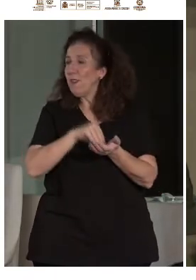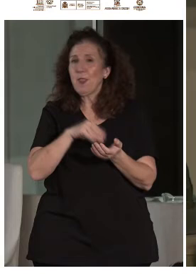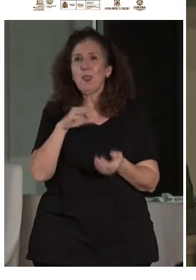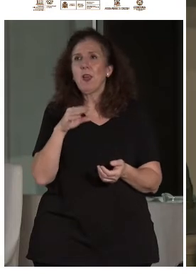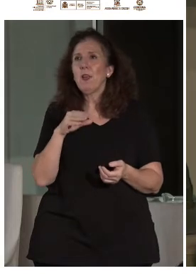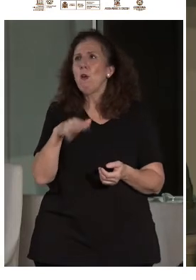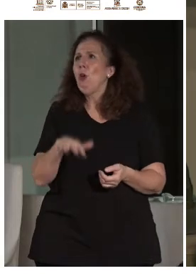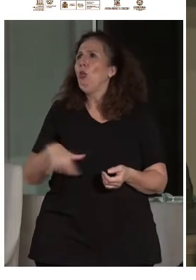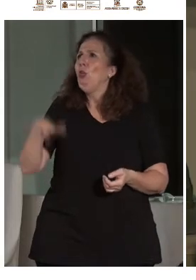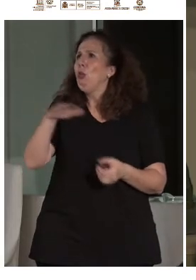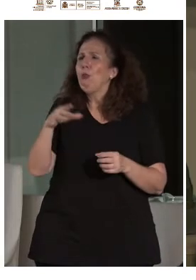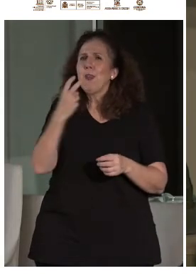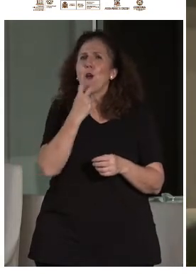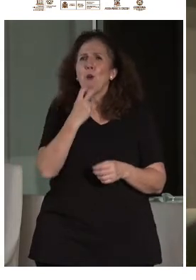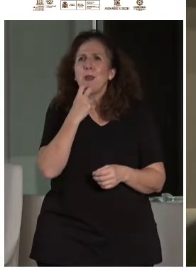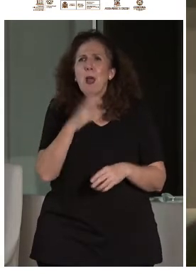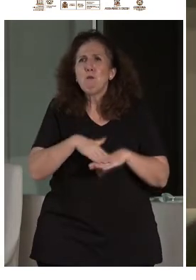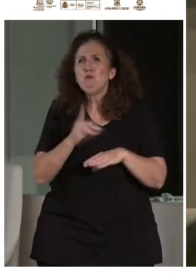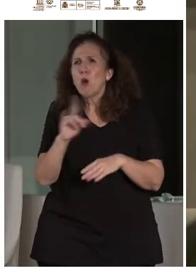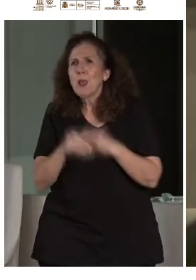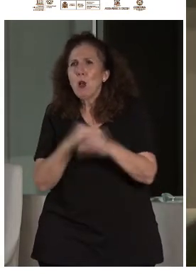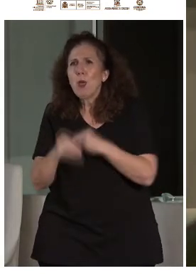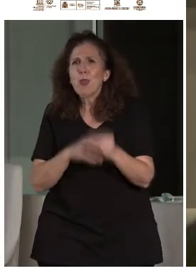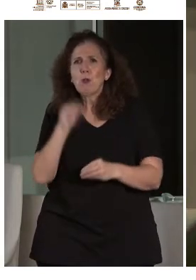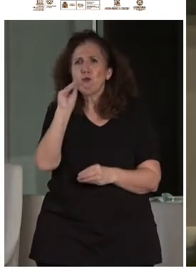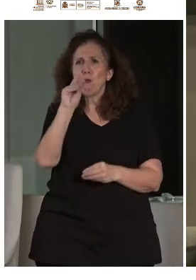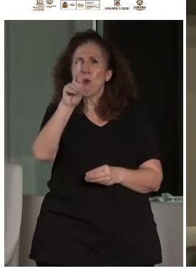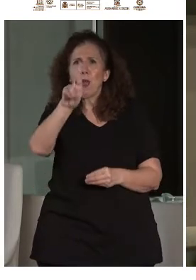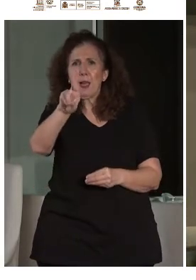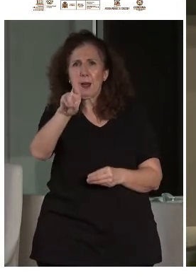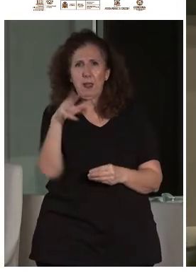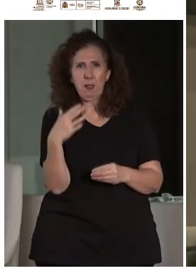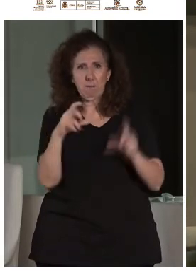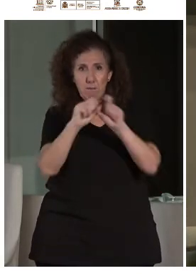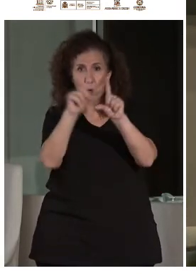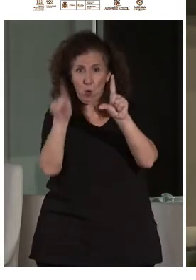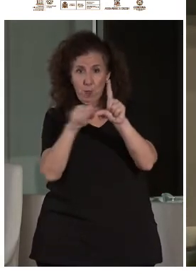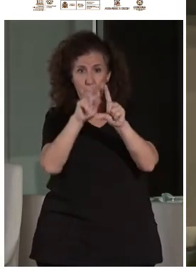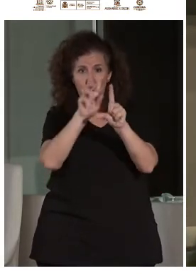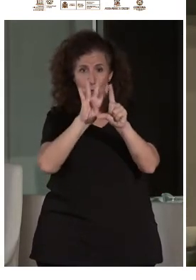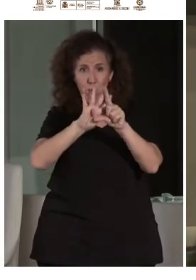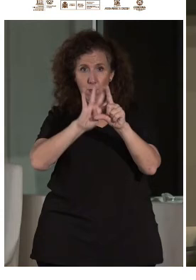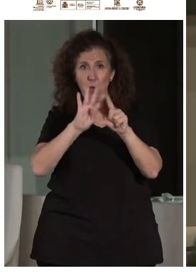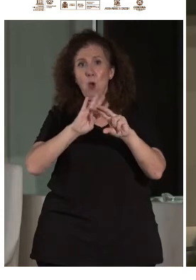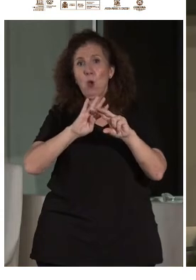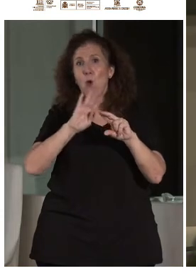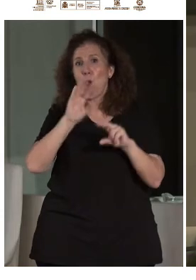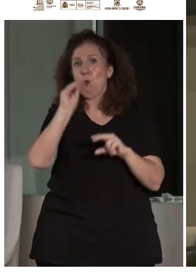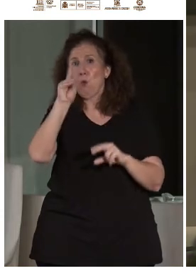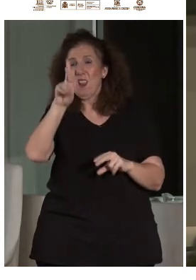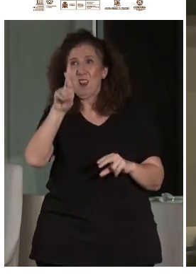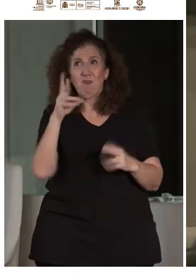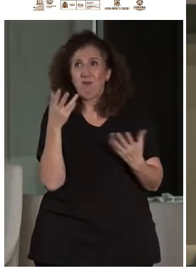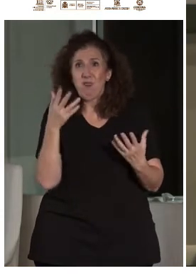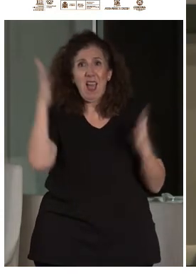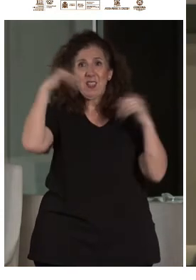de Bolas o en La Gomera por qué no ponéis? Hemos hecho QRs, no hay cobertura. Es una gilipollez. Así de claro. Entonces, es mirar que estamos